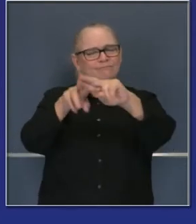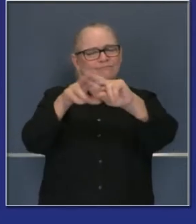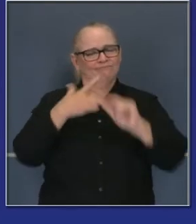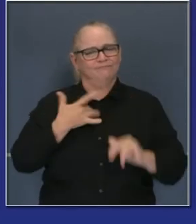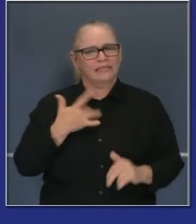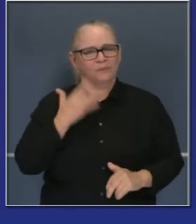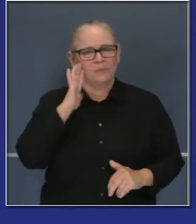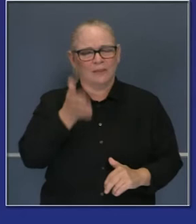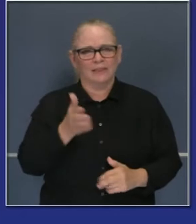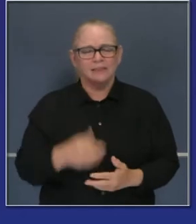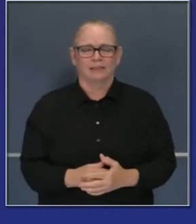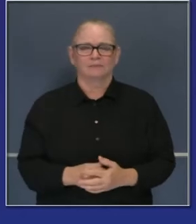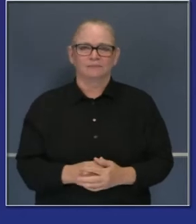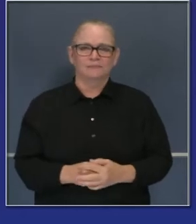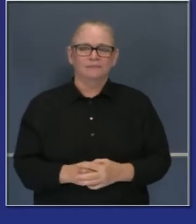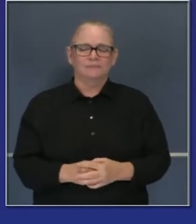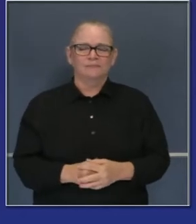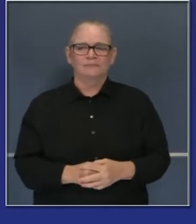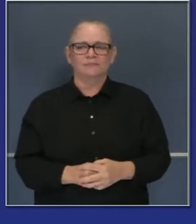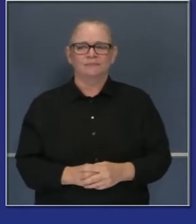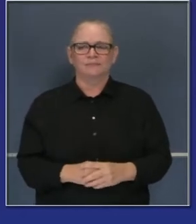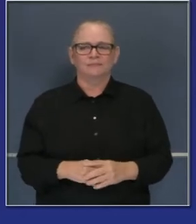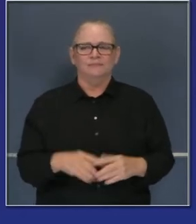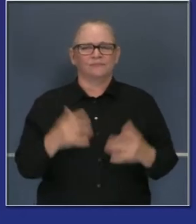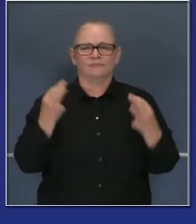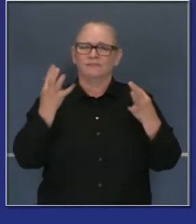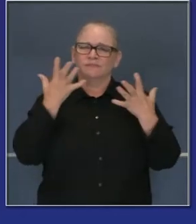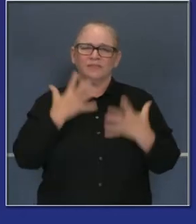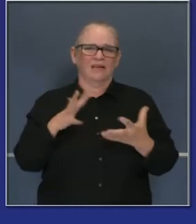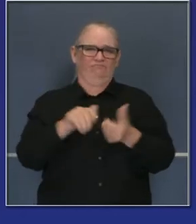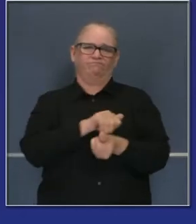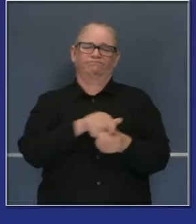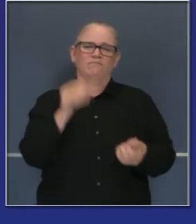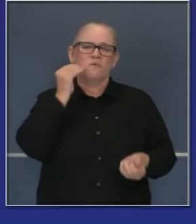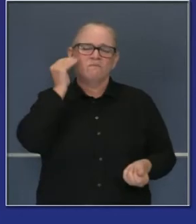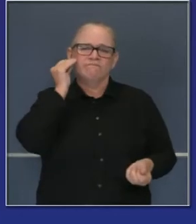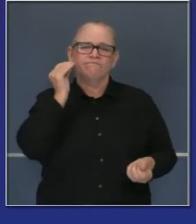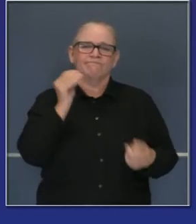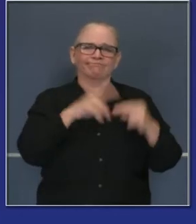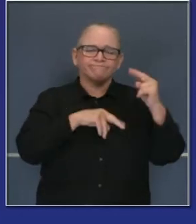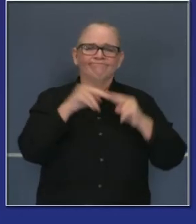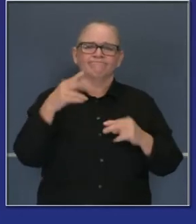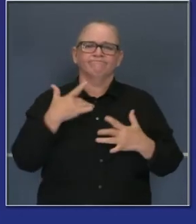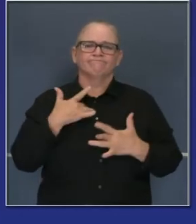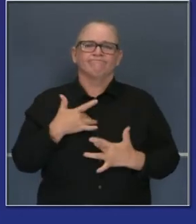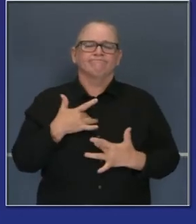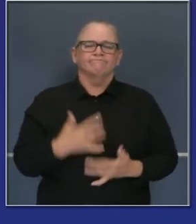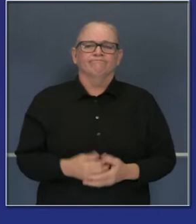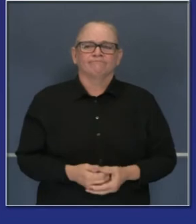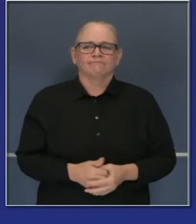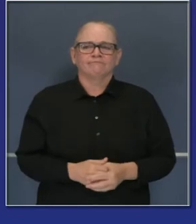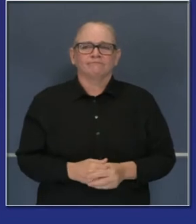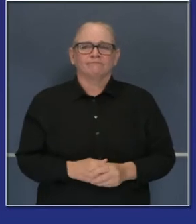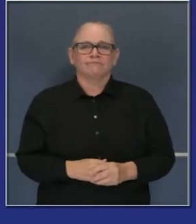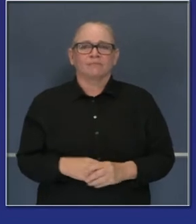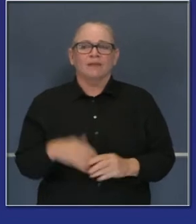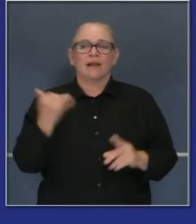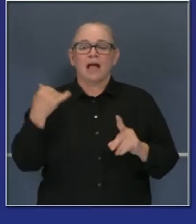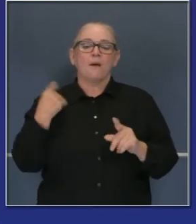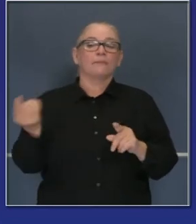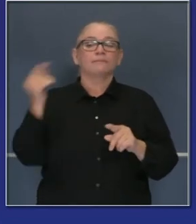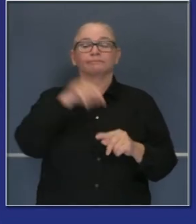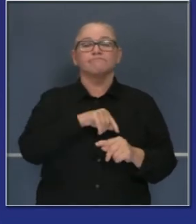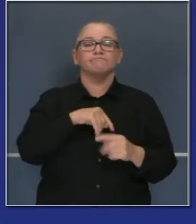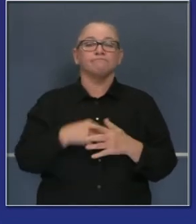destruido hasta la fecha por culpa de esta última tanda de incendios hablemos ahora